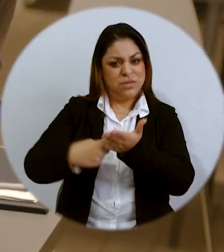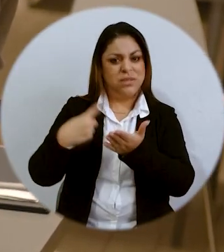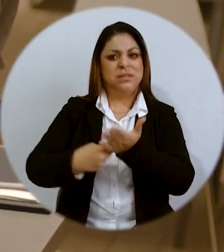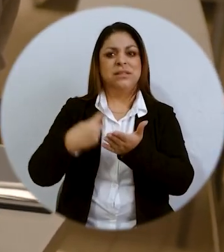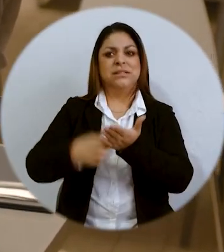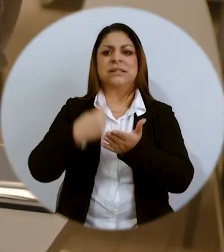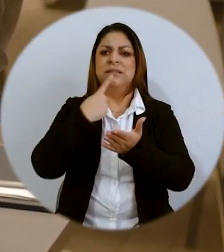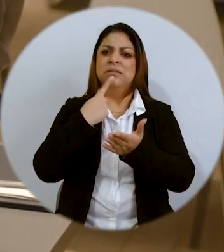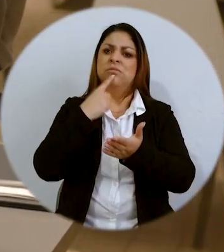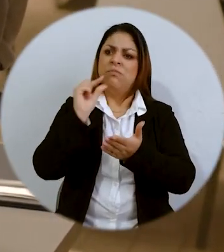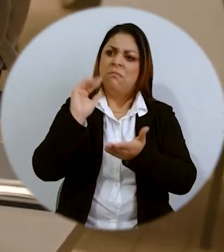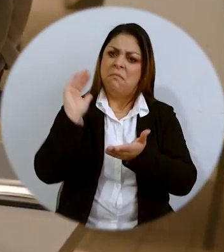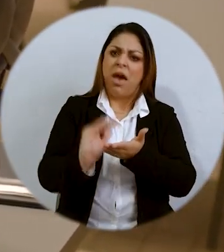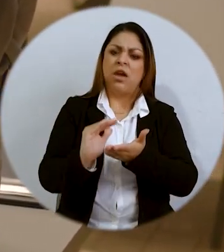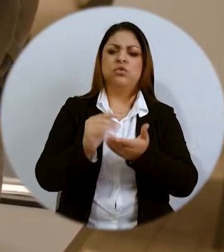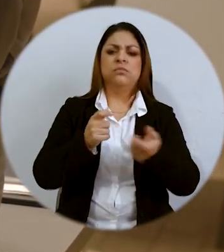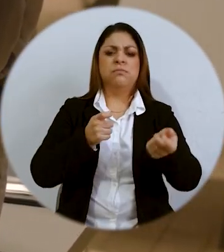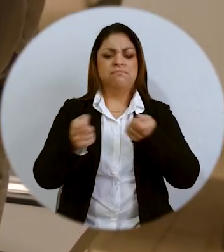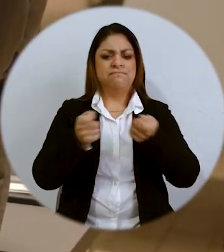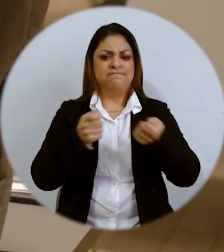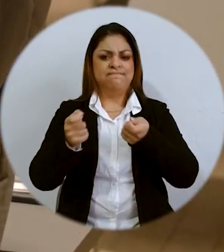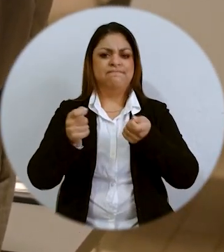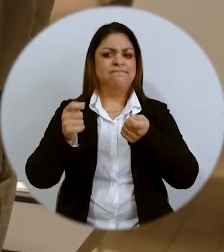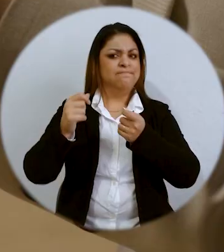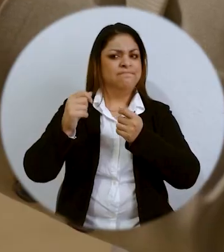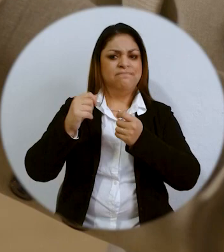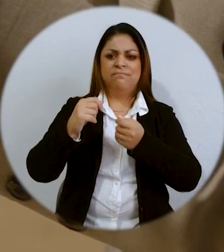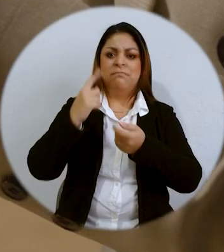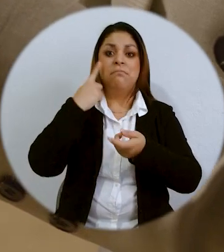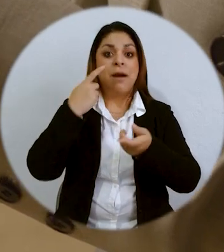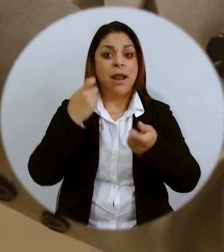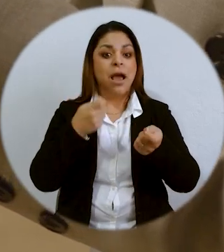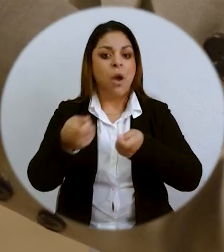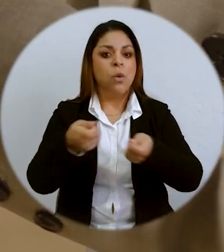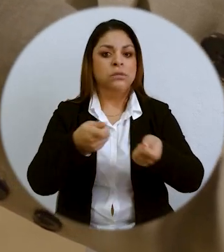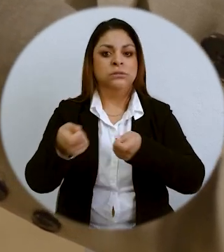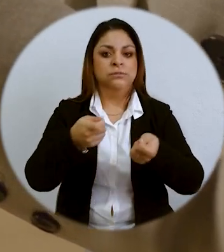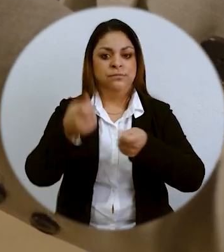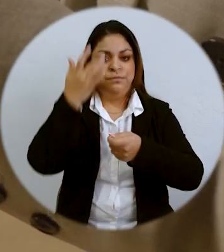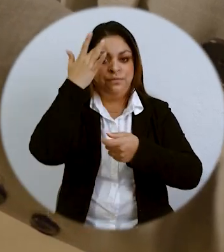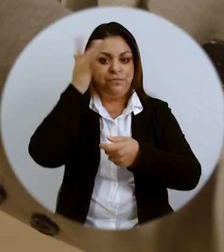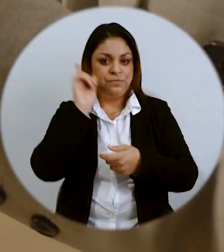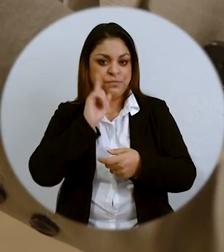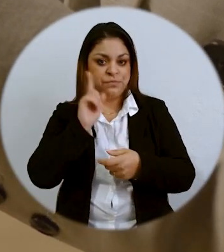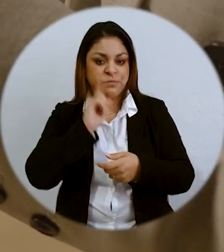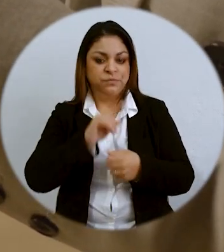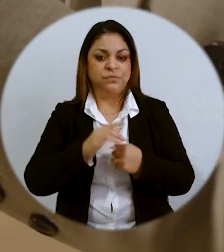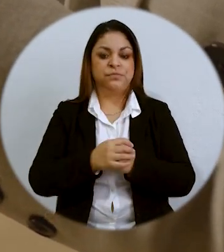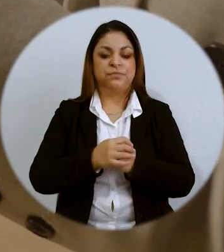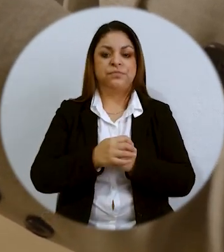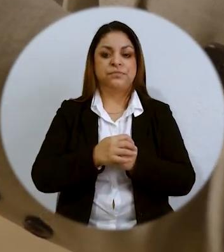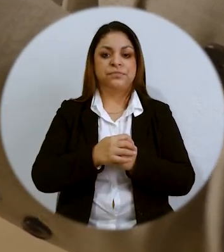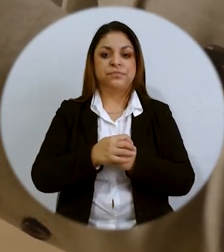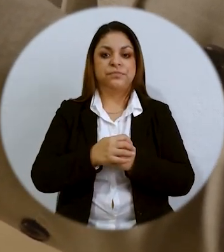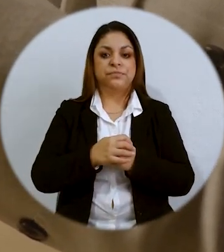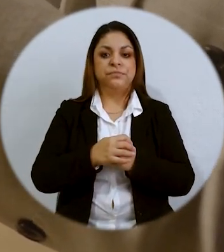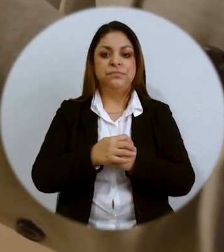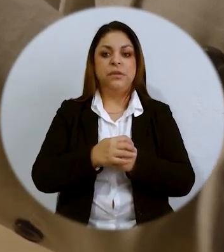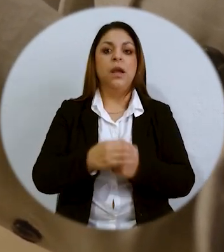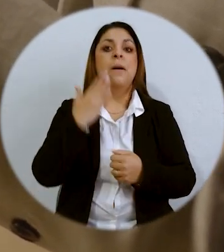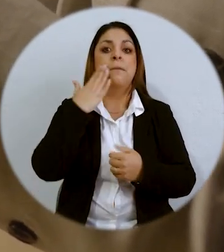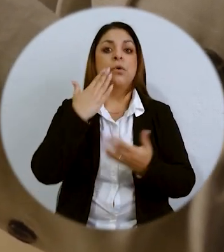poco las medidas que tienen para el control de inteligencia